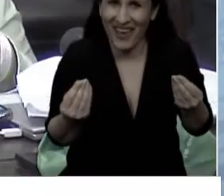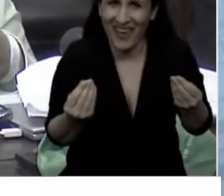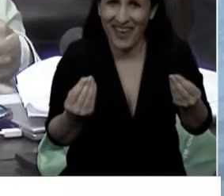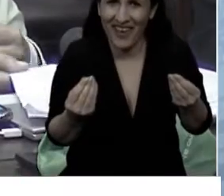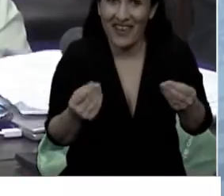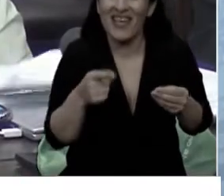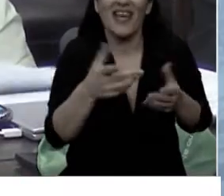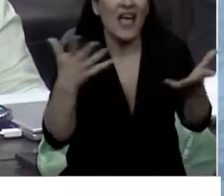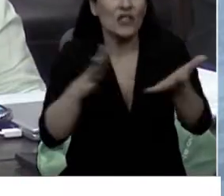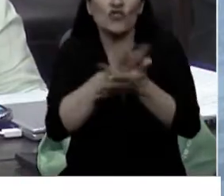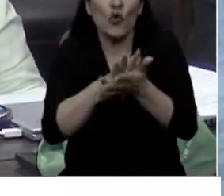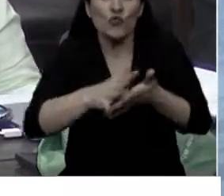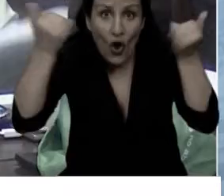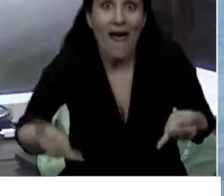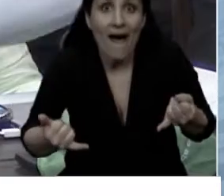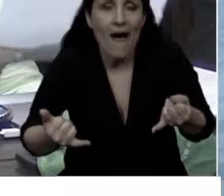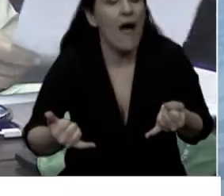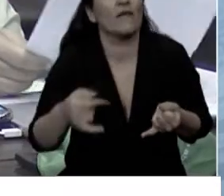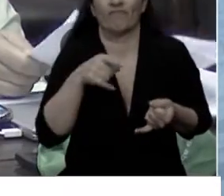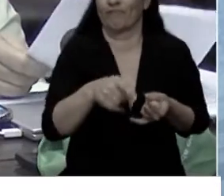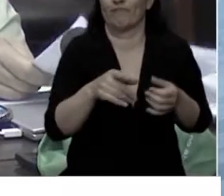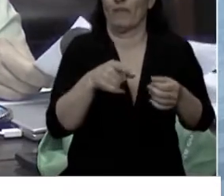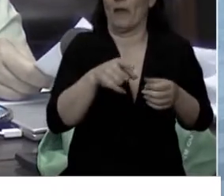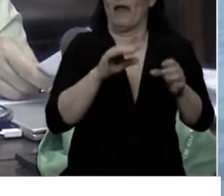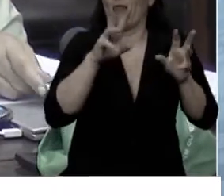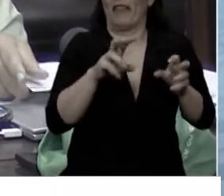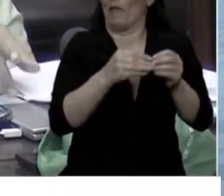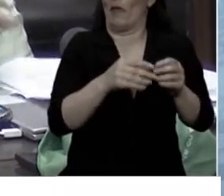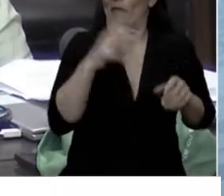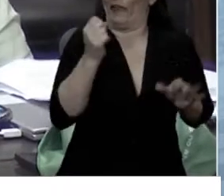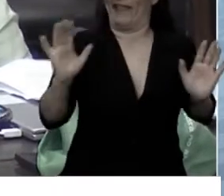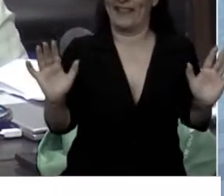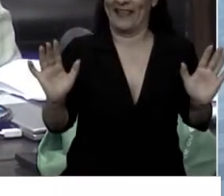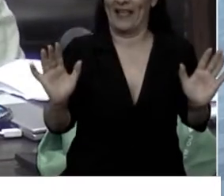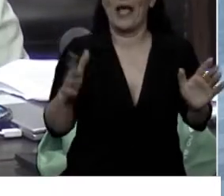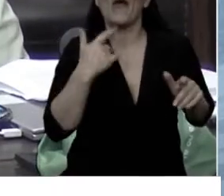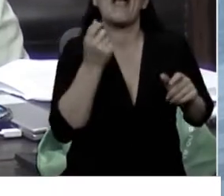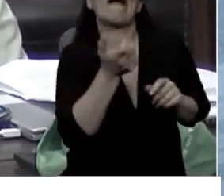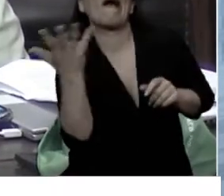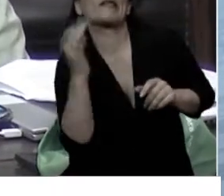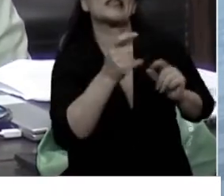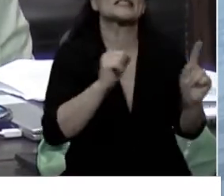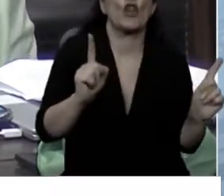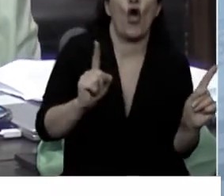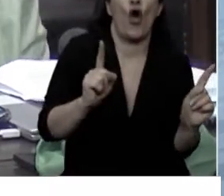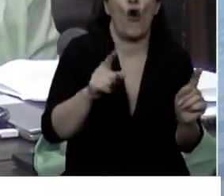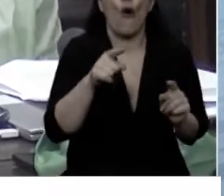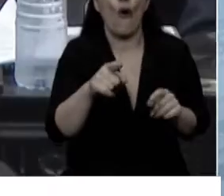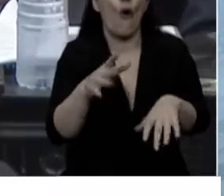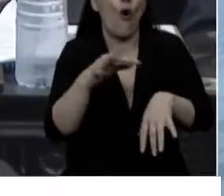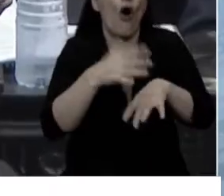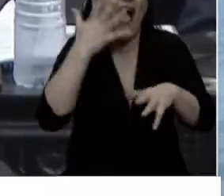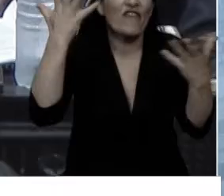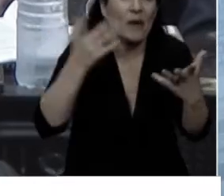pública tiene solución, entonces se transforma en un problema importante. No importa tanto cuál es el volumen o si la